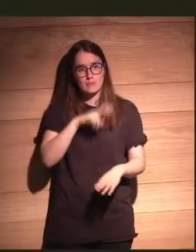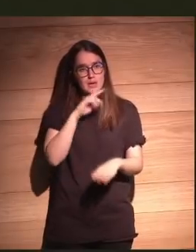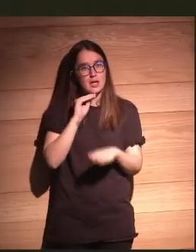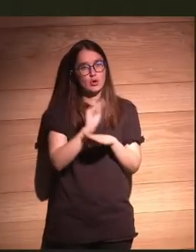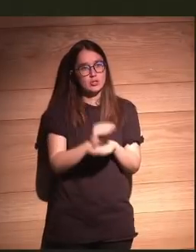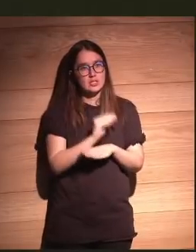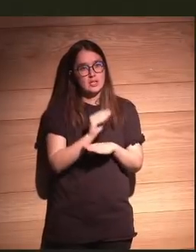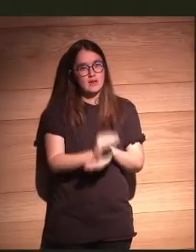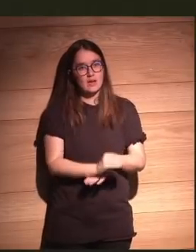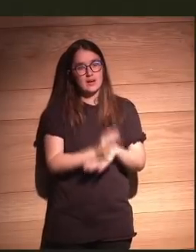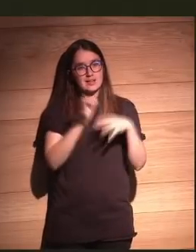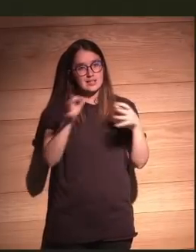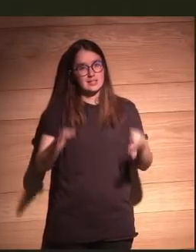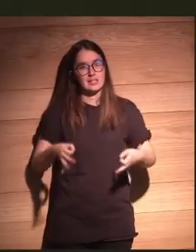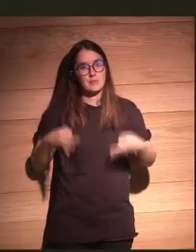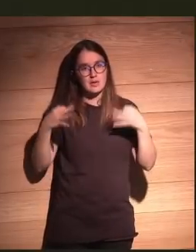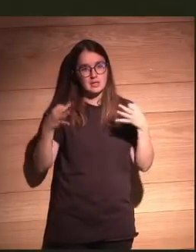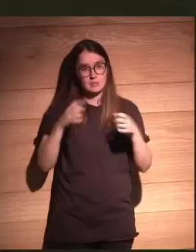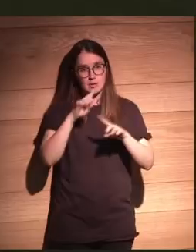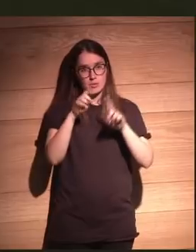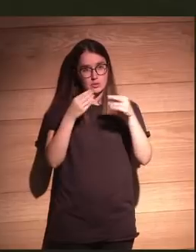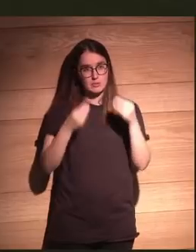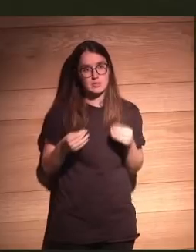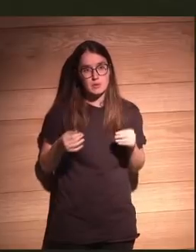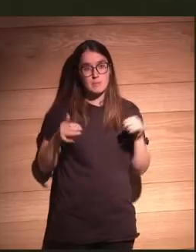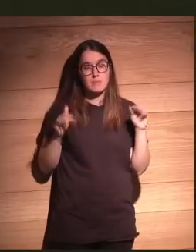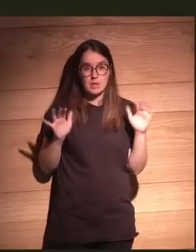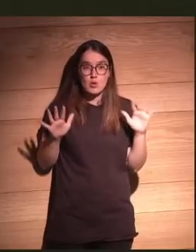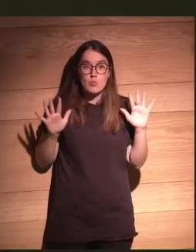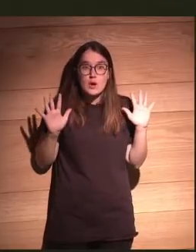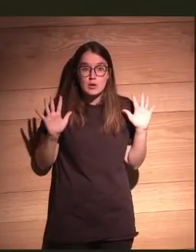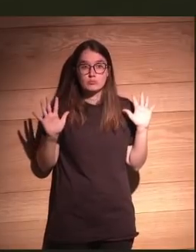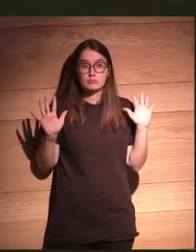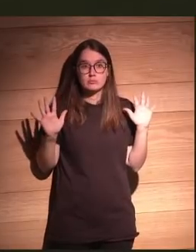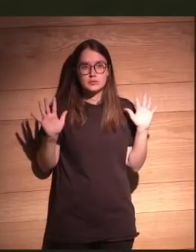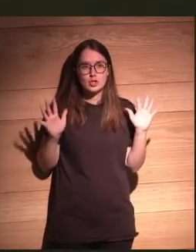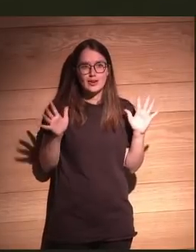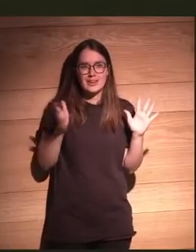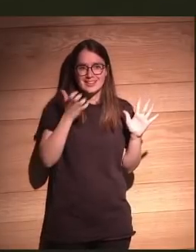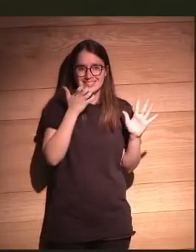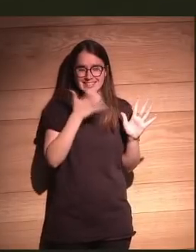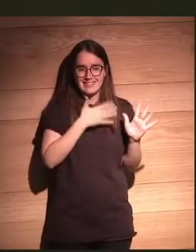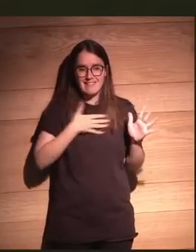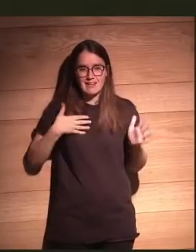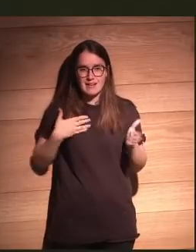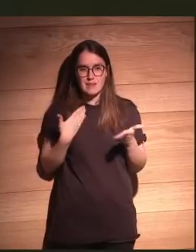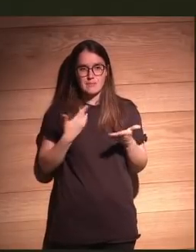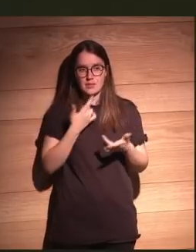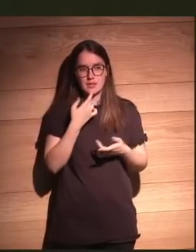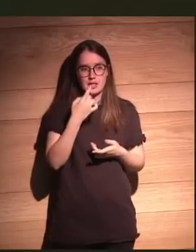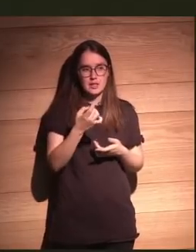siempre estamos en la misma pregunta. Pero bueno, en cualquier caso, lo que sí quería poner encima de la